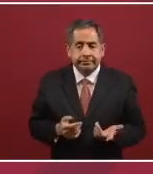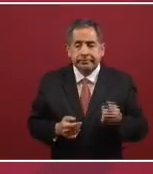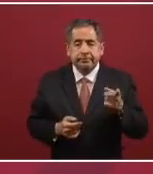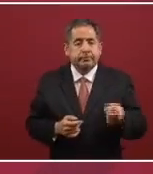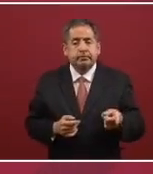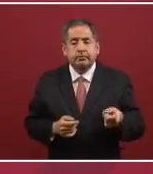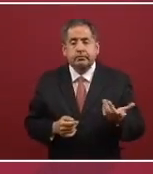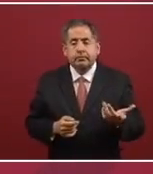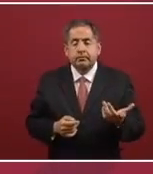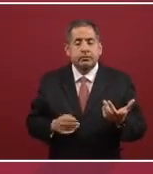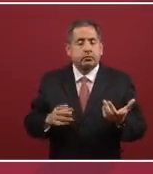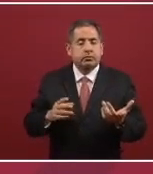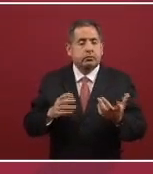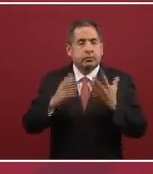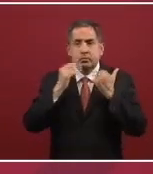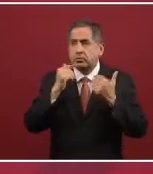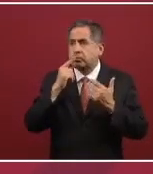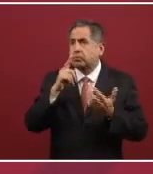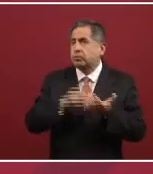solo hay